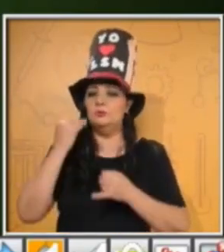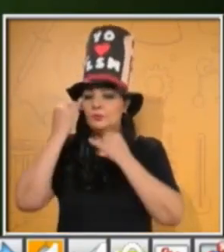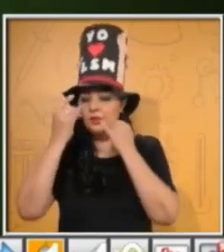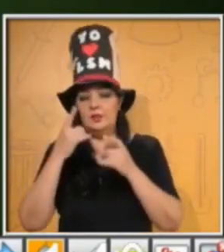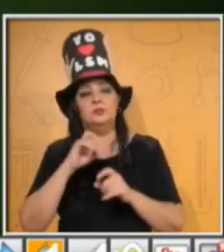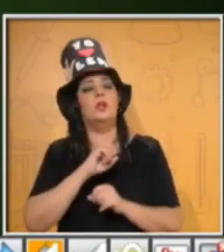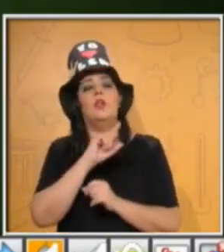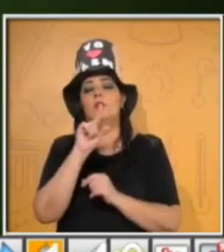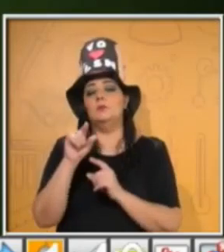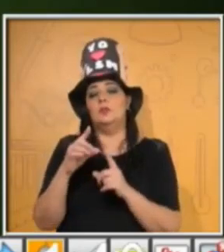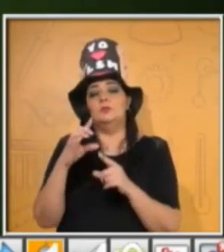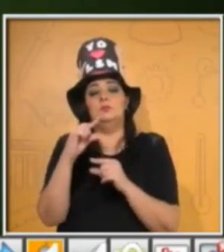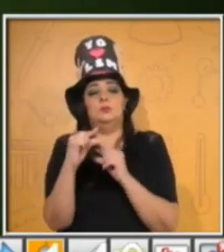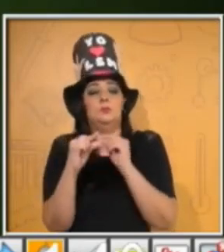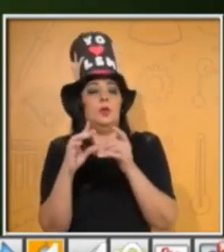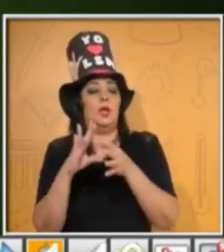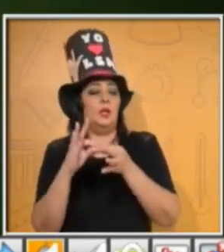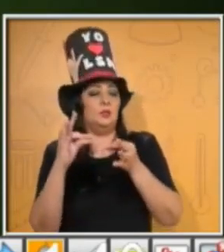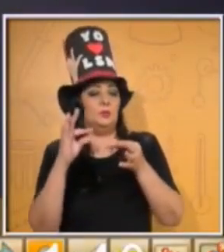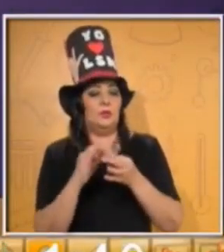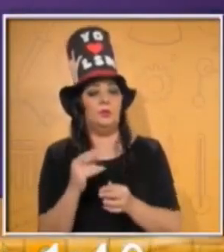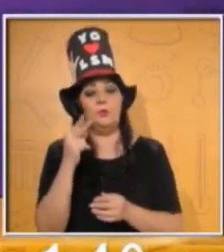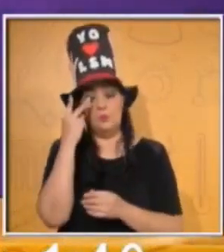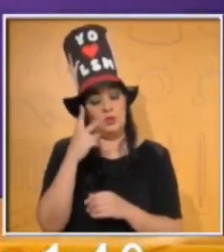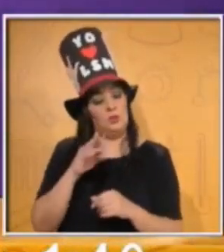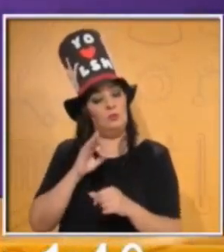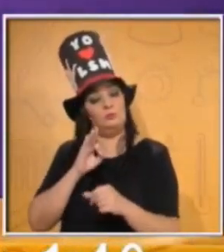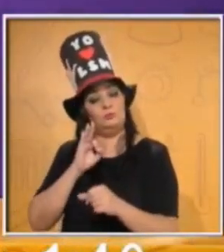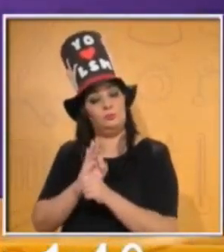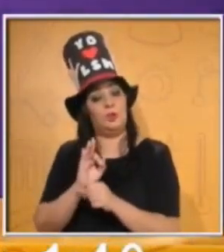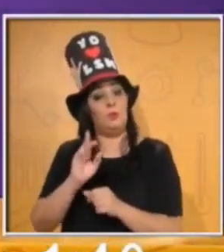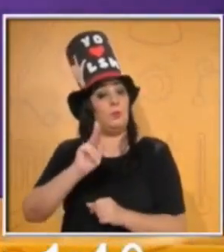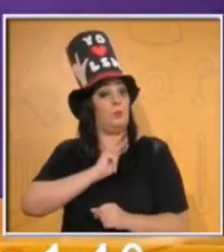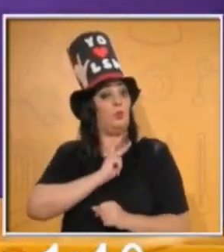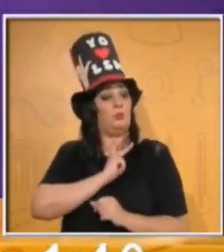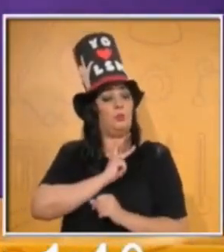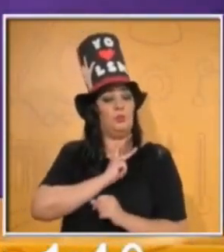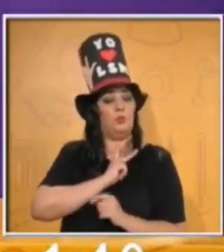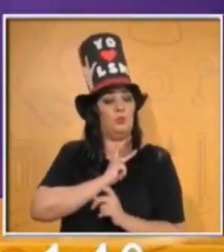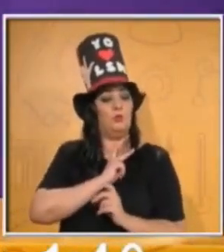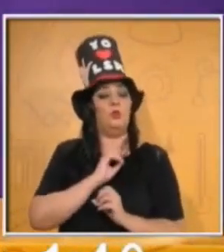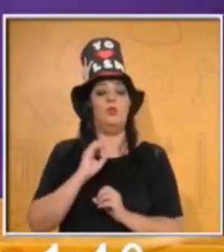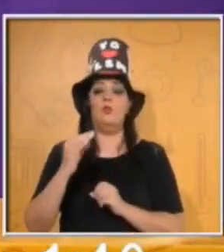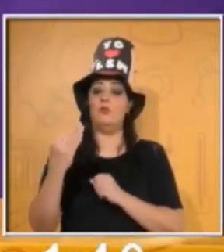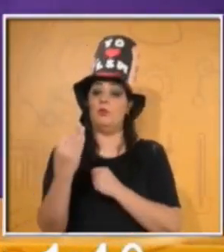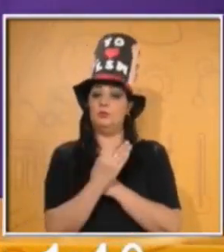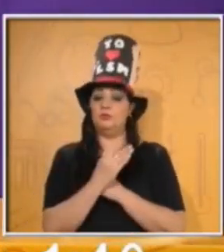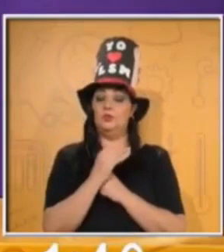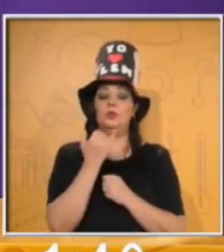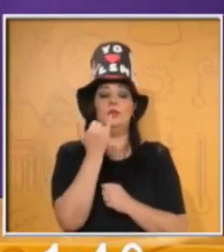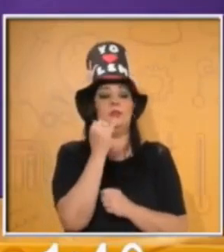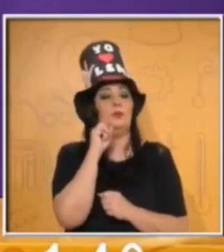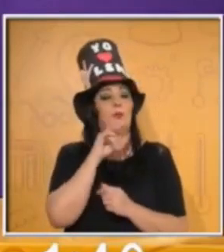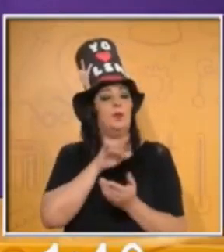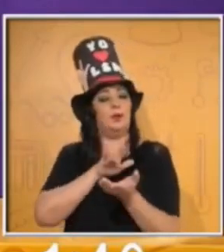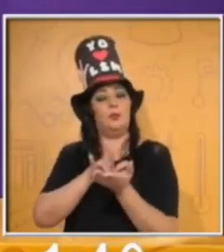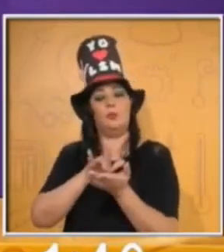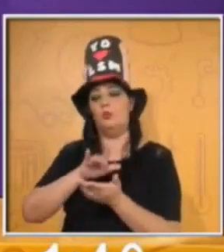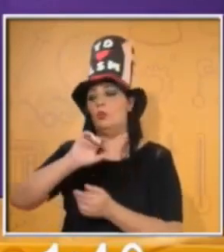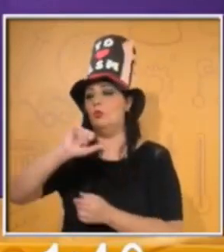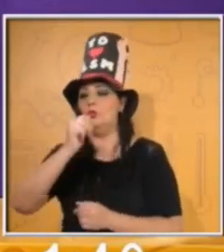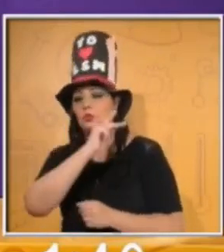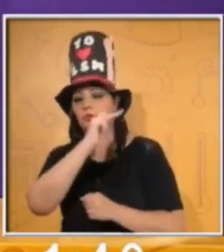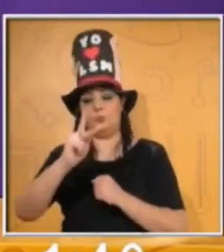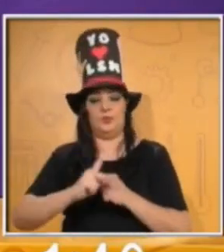sobre ellas. ¿Quiere decir que México participó en defensa propia o quiere decir que apoyó a otros países porque estaba